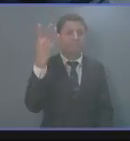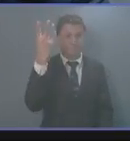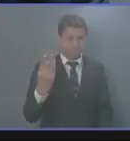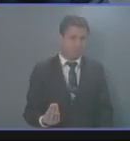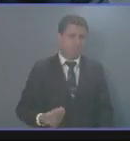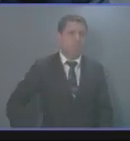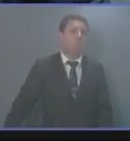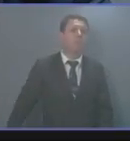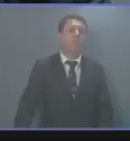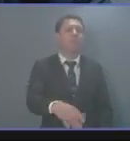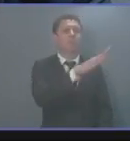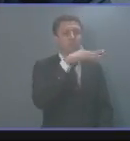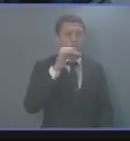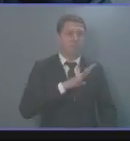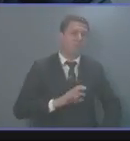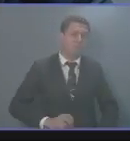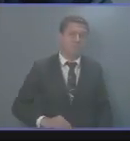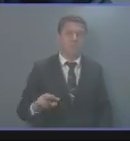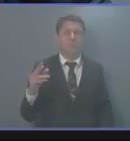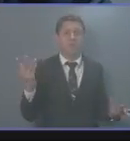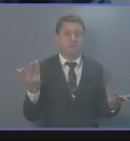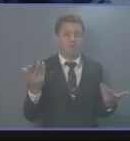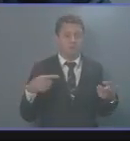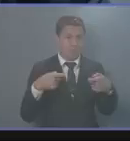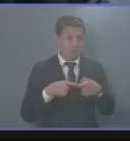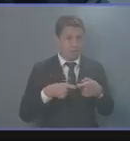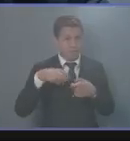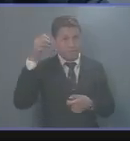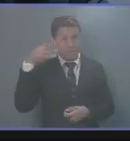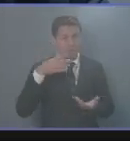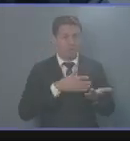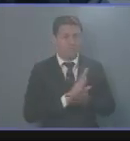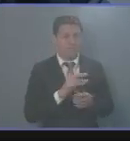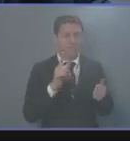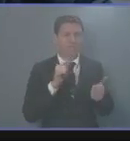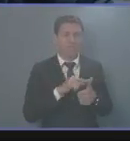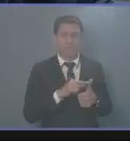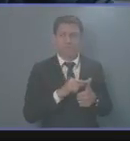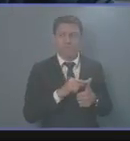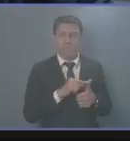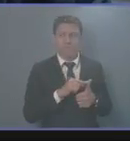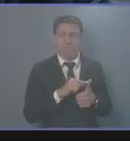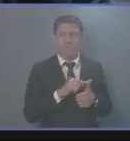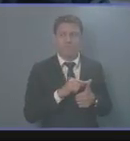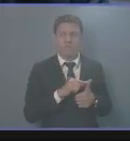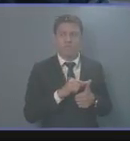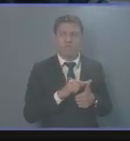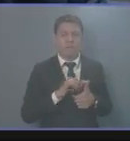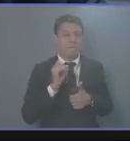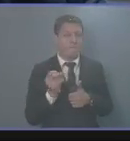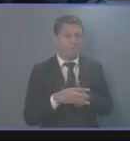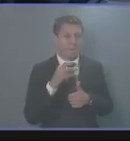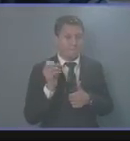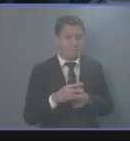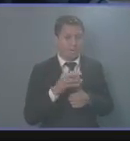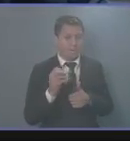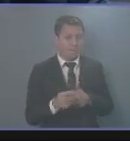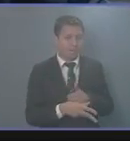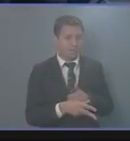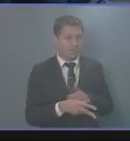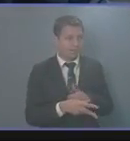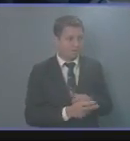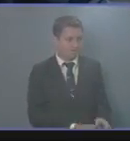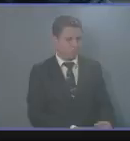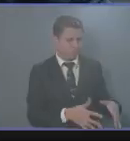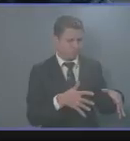El Salvador produce energía a través de la biomasa, que es la basura, como diría el bagazo